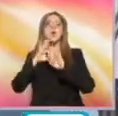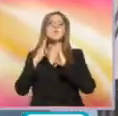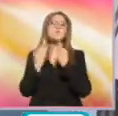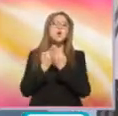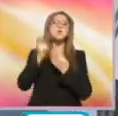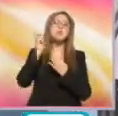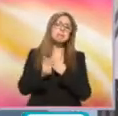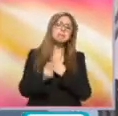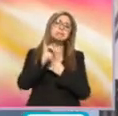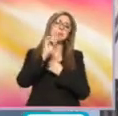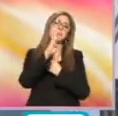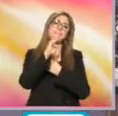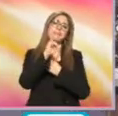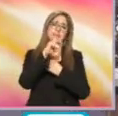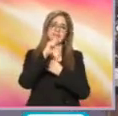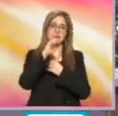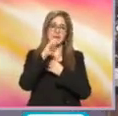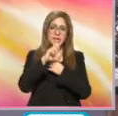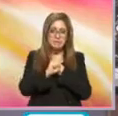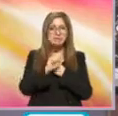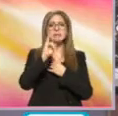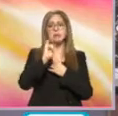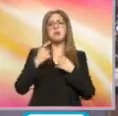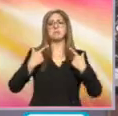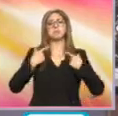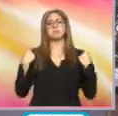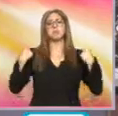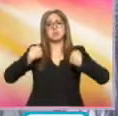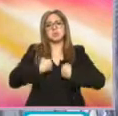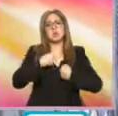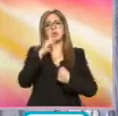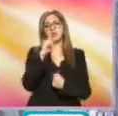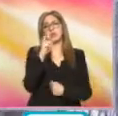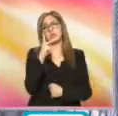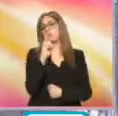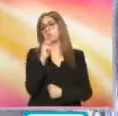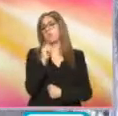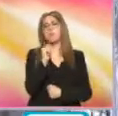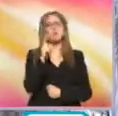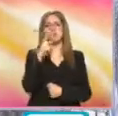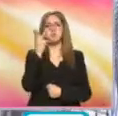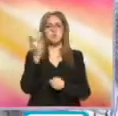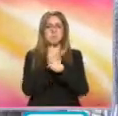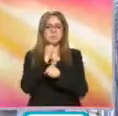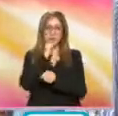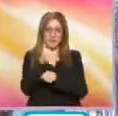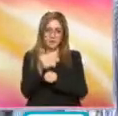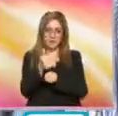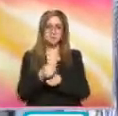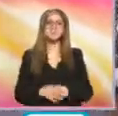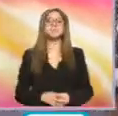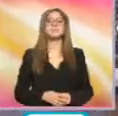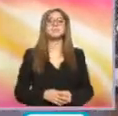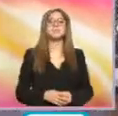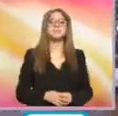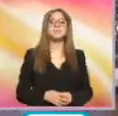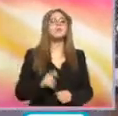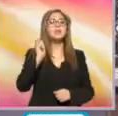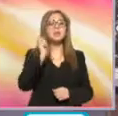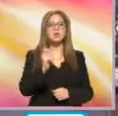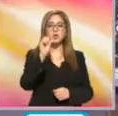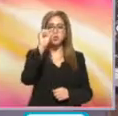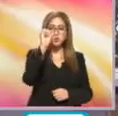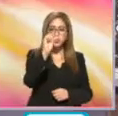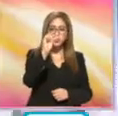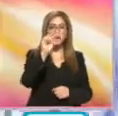en business casual utilizamos un saco sport, no utilizamos un saco formal. Ok. Exacto. Y esta quedaría en medio. Entonces, cuadro chiquito,